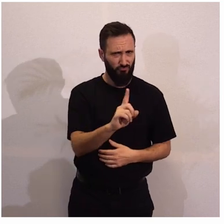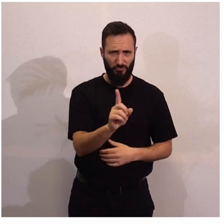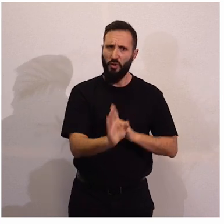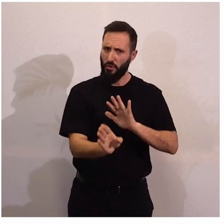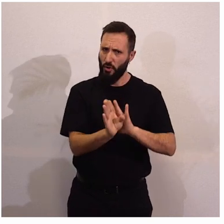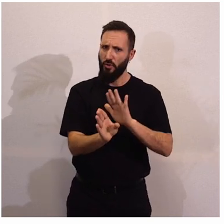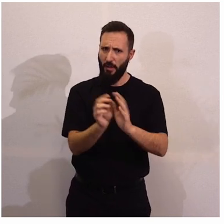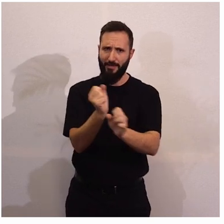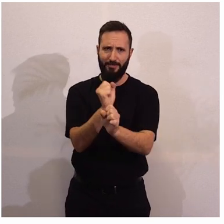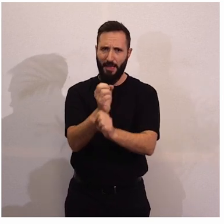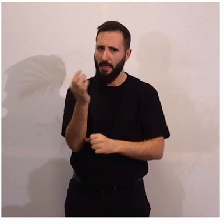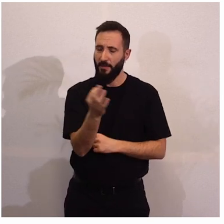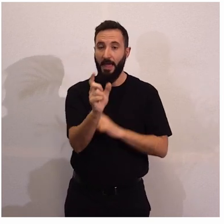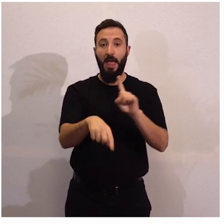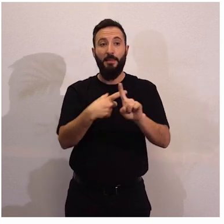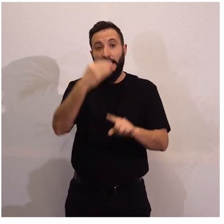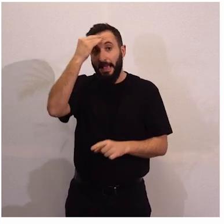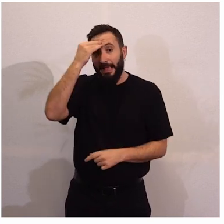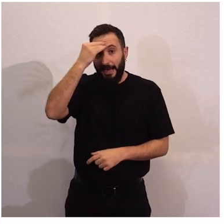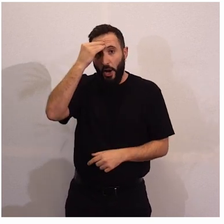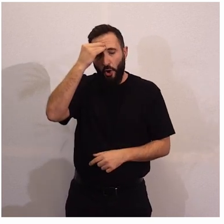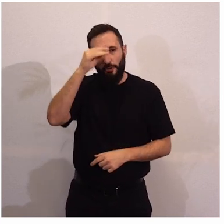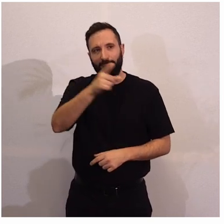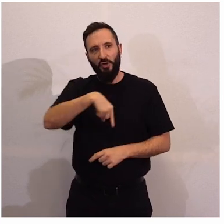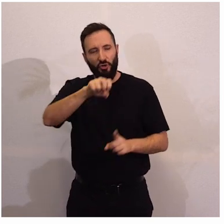que tenemos el foco puesto